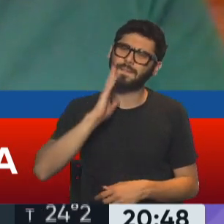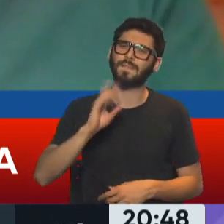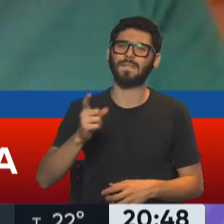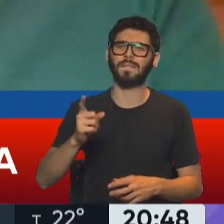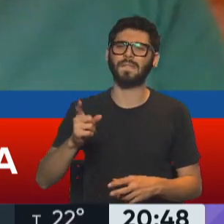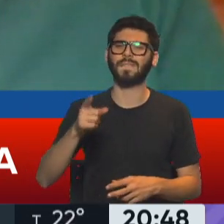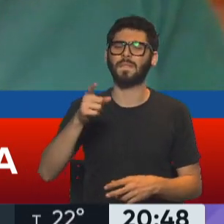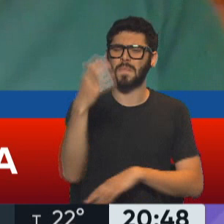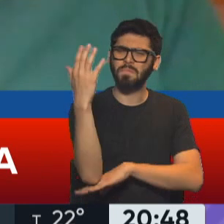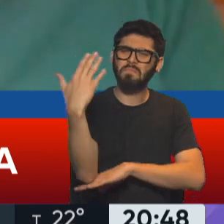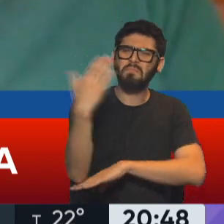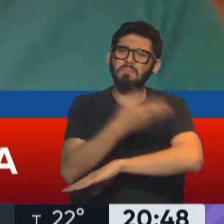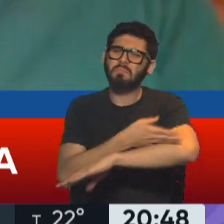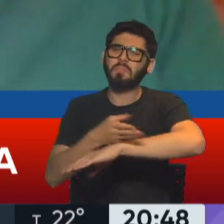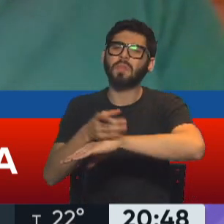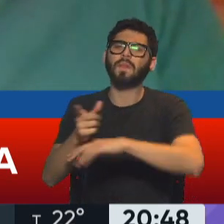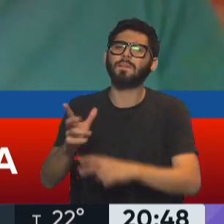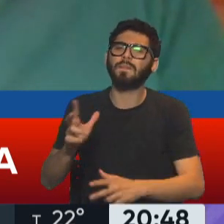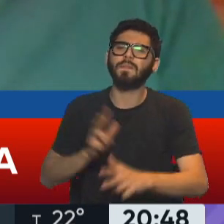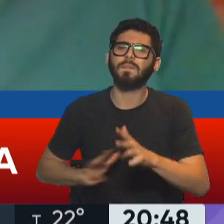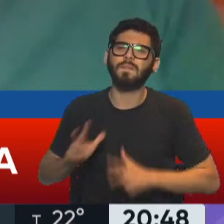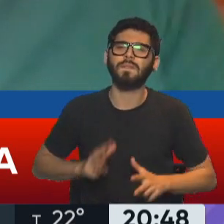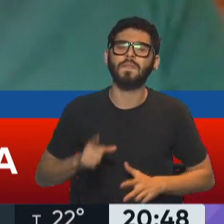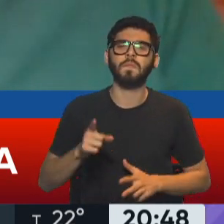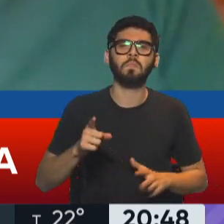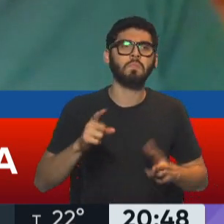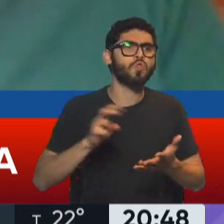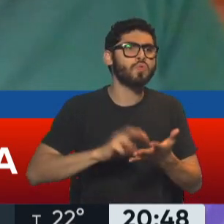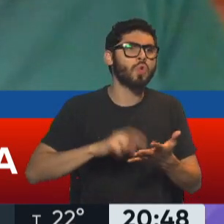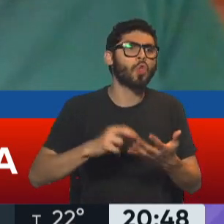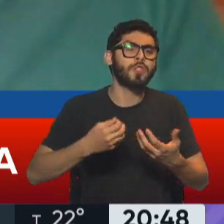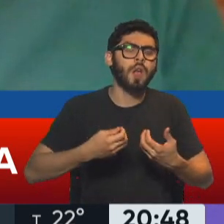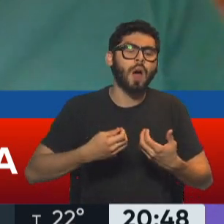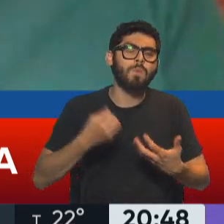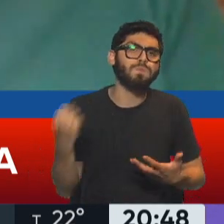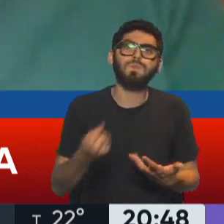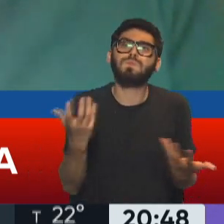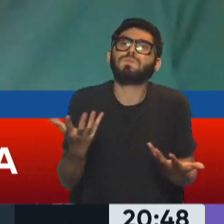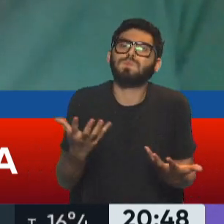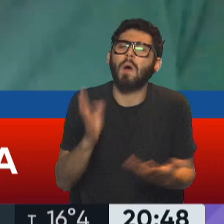lo que escuchamos, el impacto que puede tomar esta noticia.